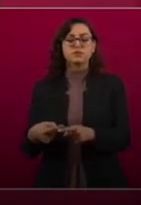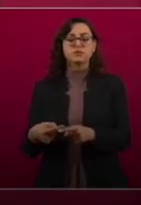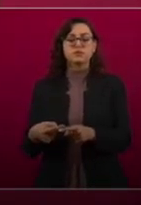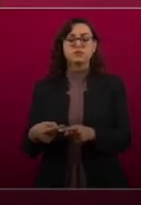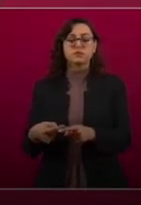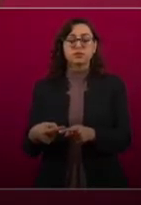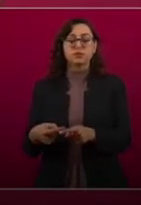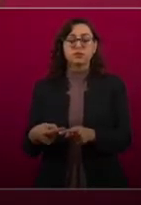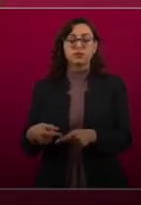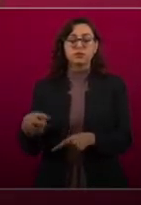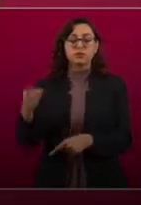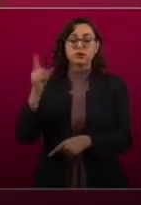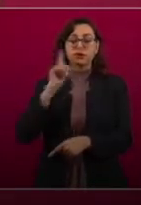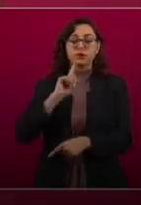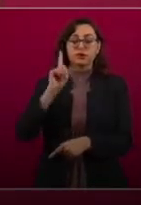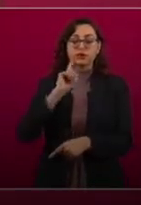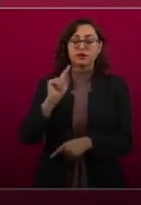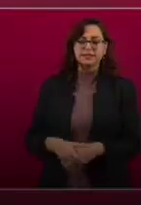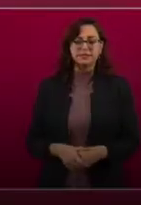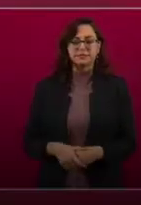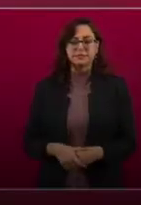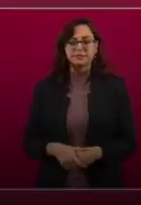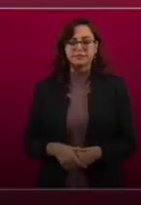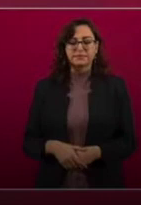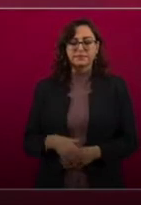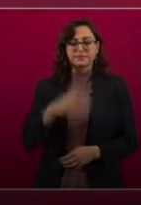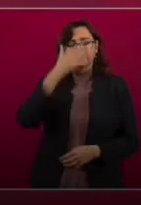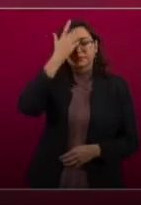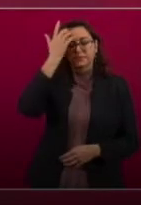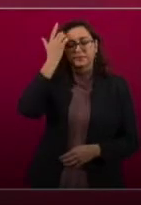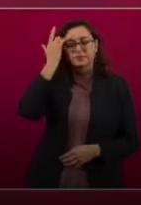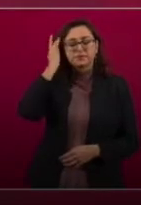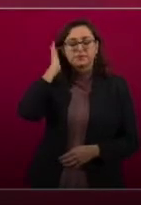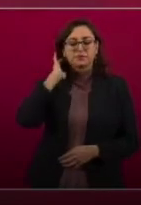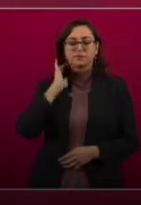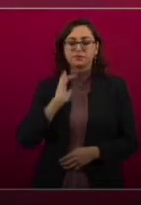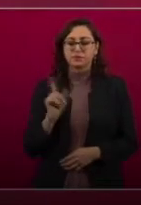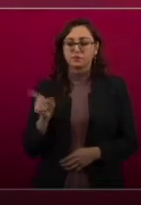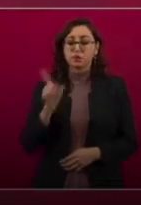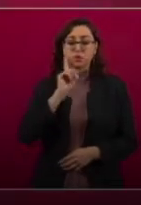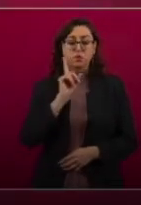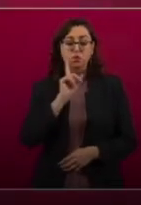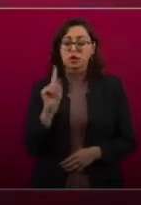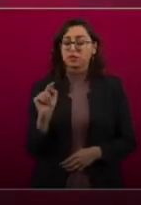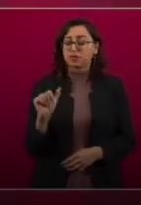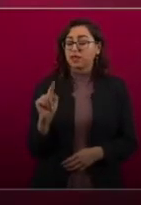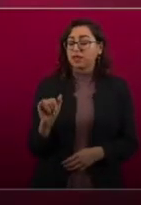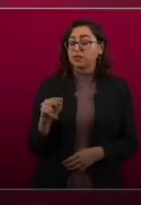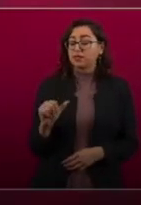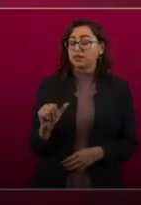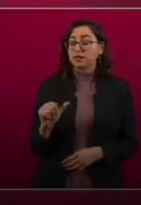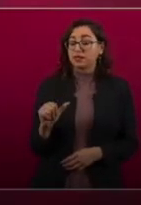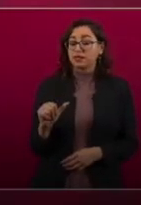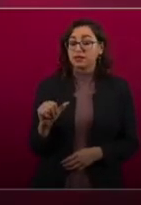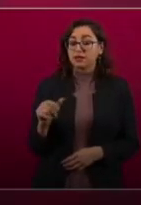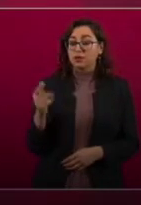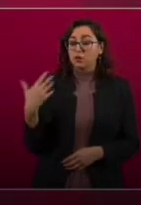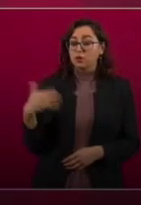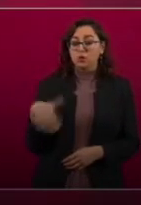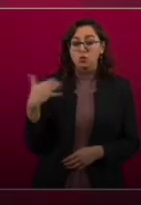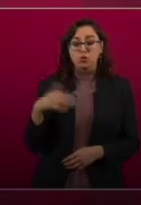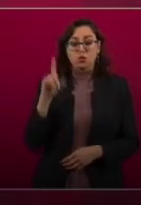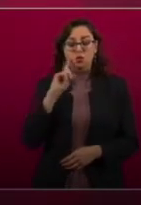Tatiana Cloutier Carrillo. Tatiana es una mujer